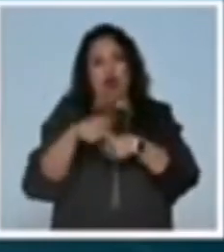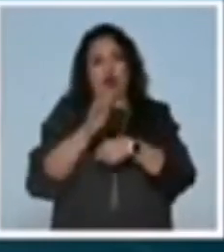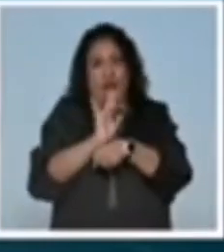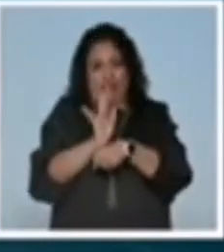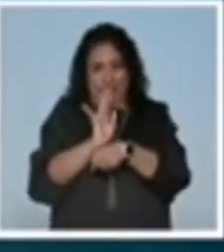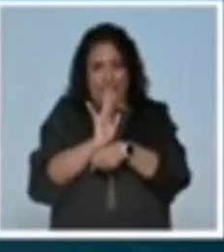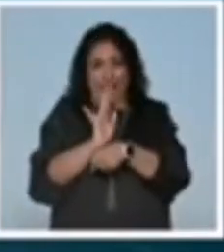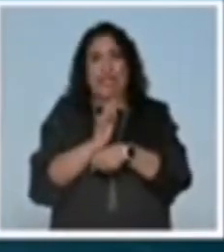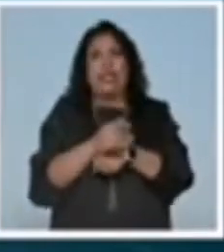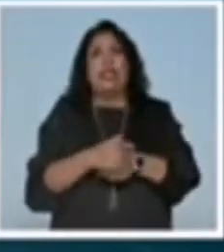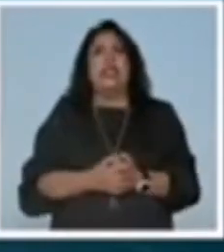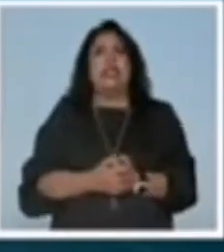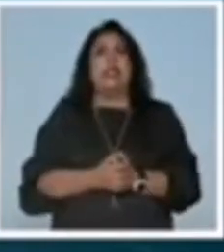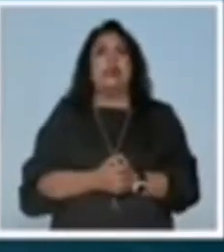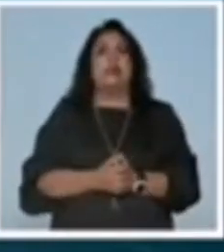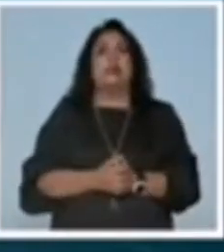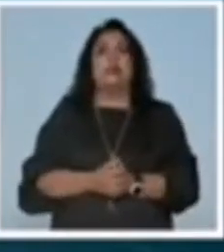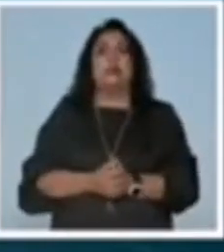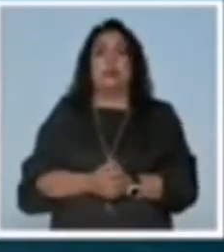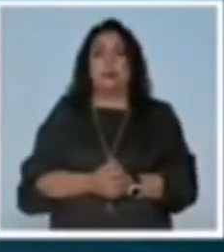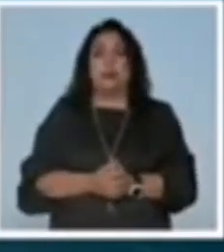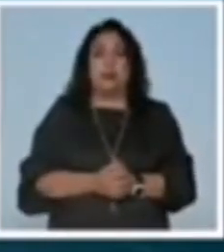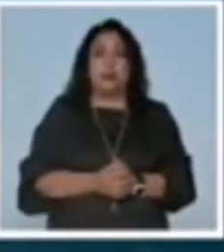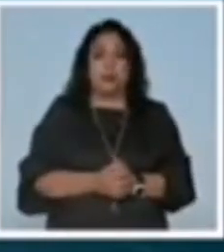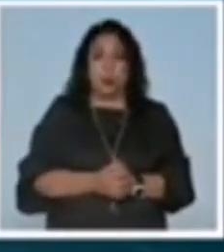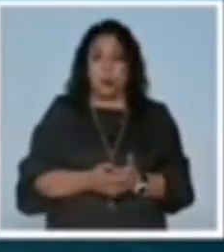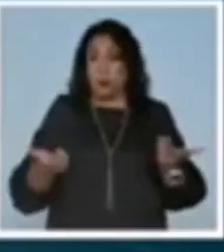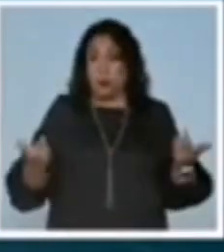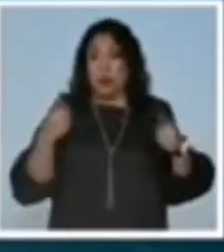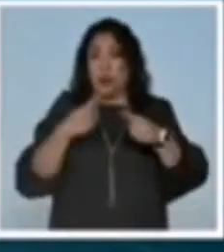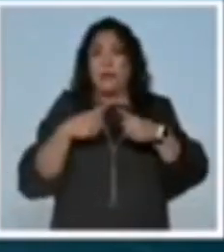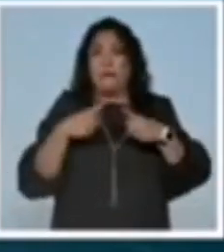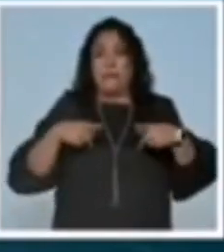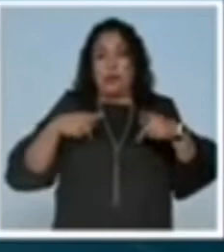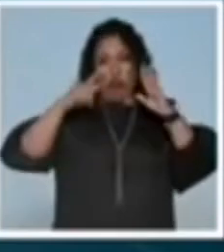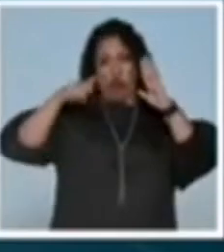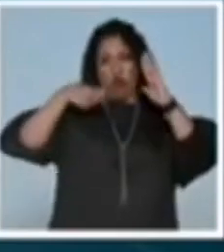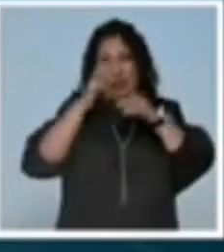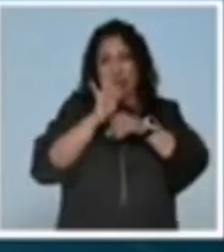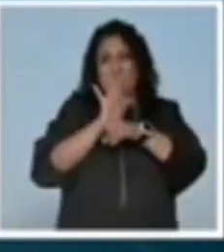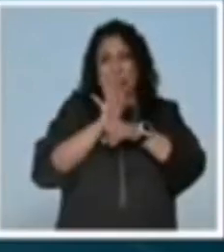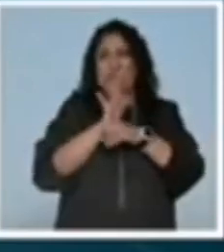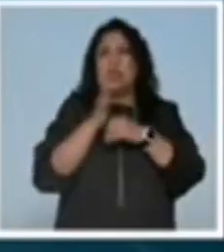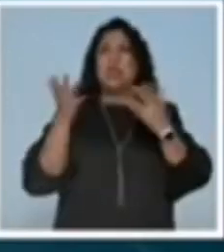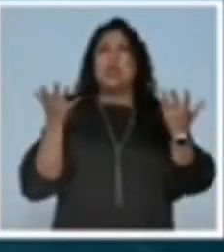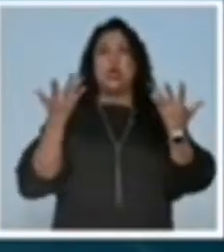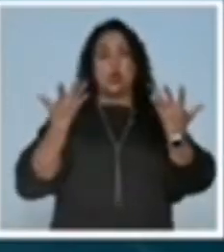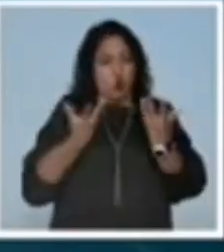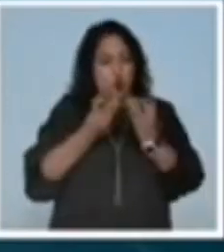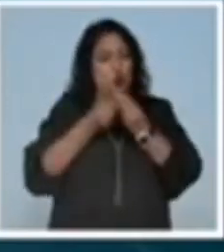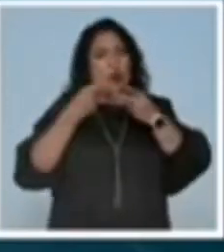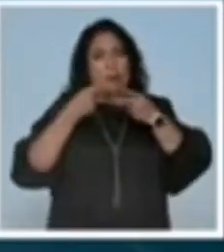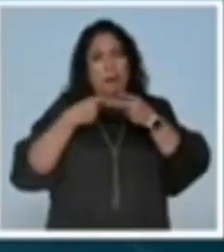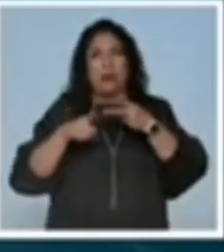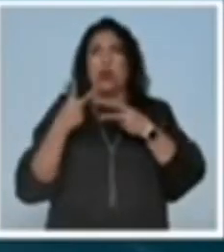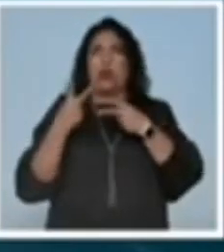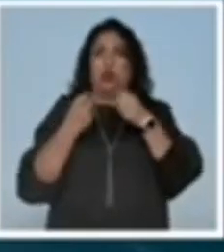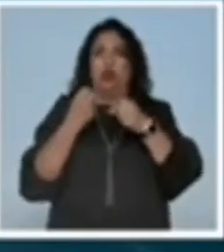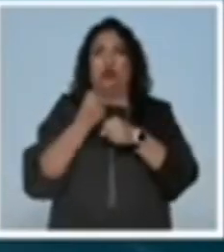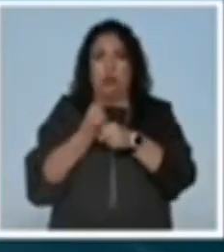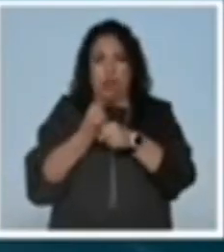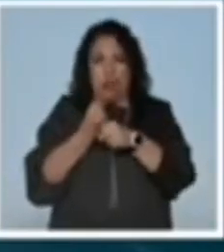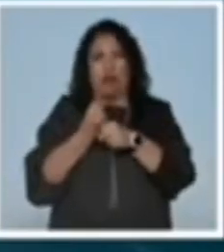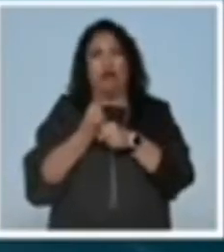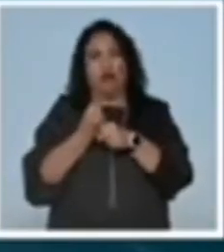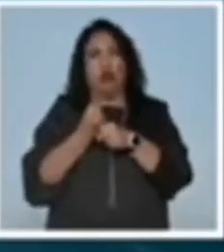cine, de los cineastas que arrancan con nosotros en los primeros 2 años,